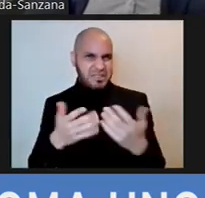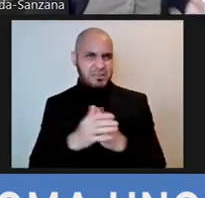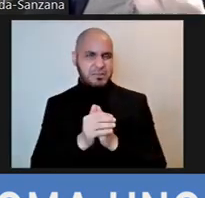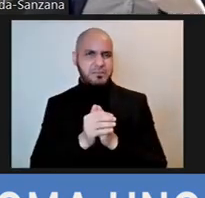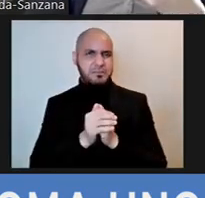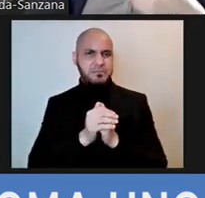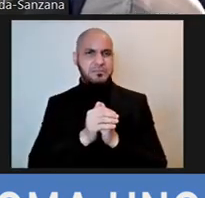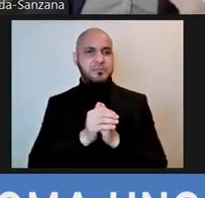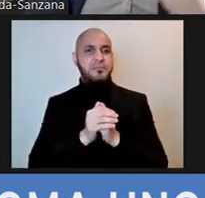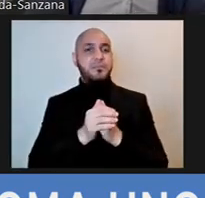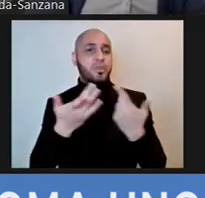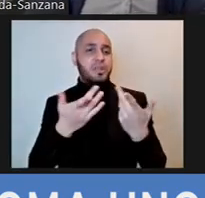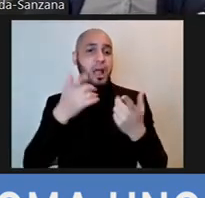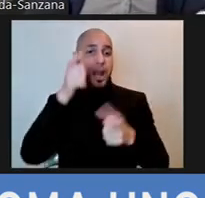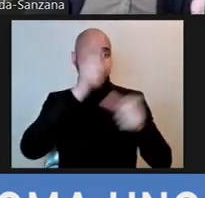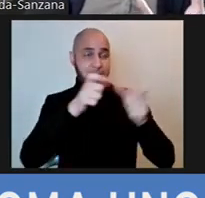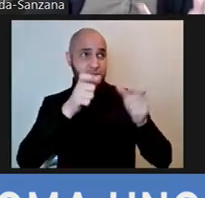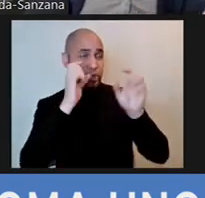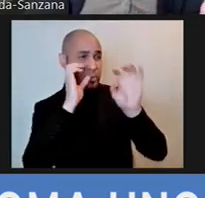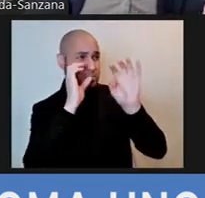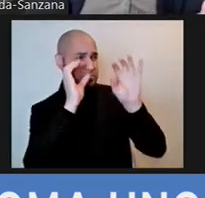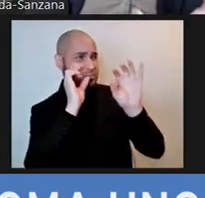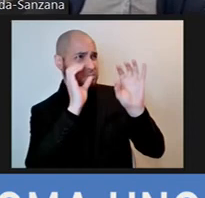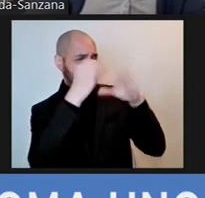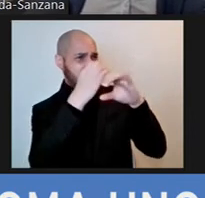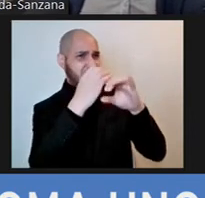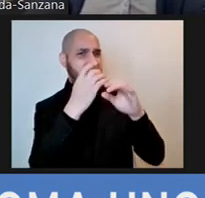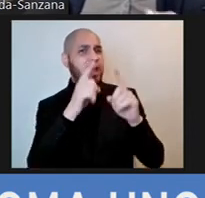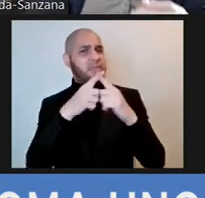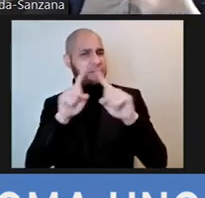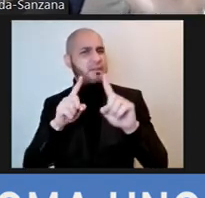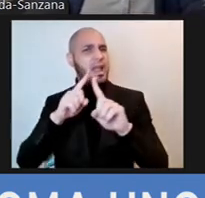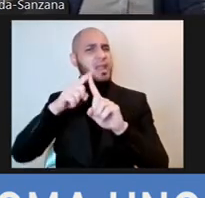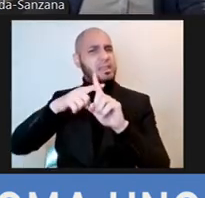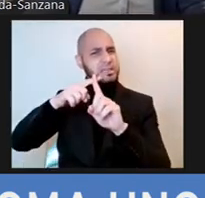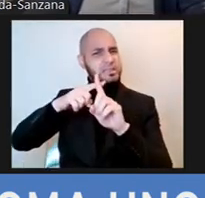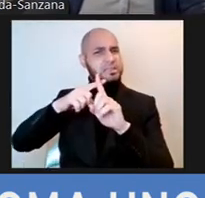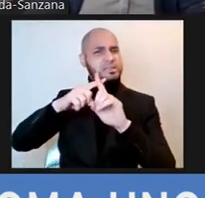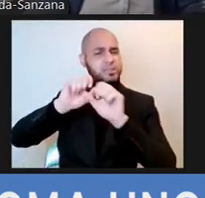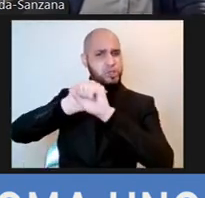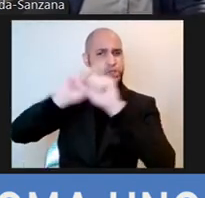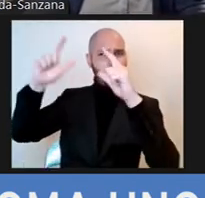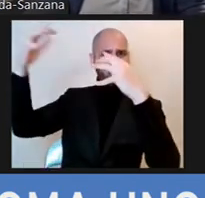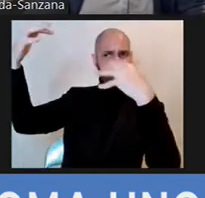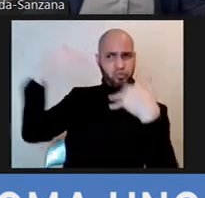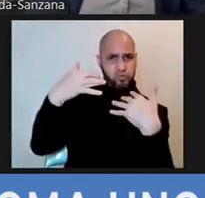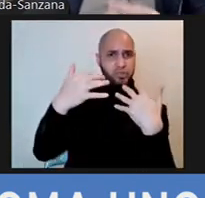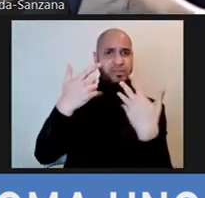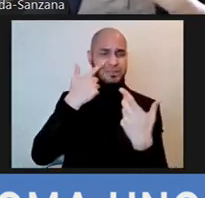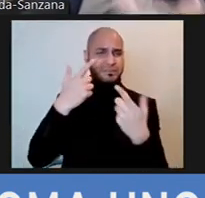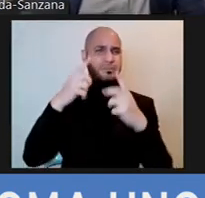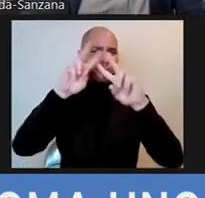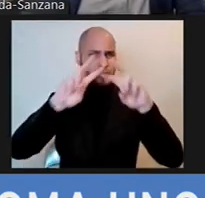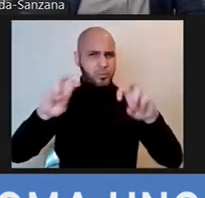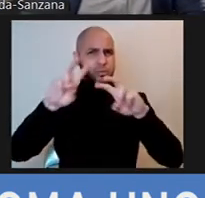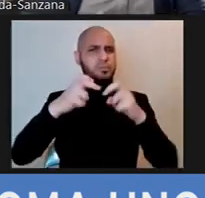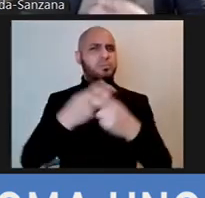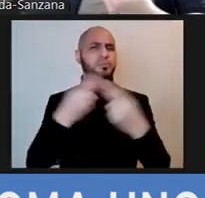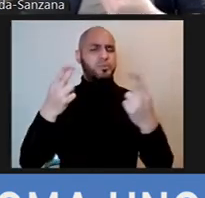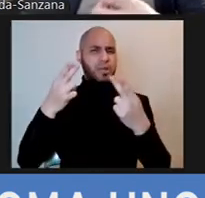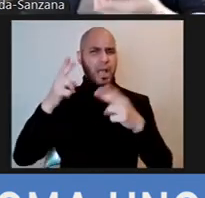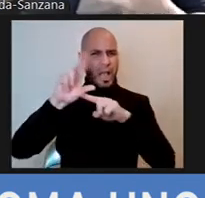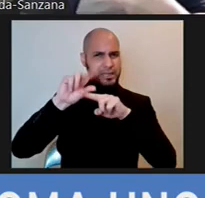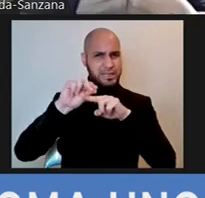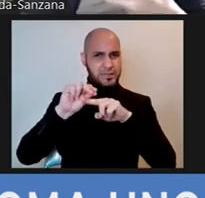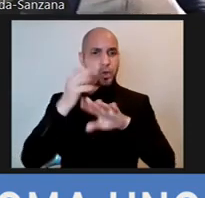Bueno, rápidamente los observadores creyeron detectar variaciones en la constante solar. O sea, de hecho, si se lee las publicaciones de la época, hay